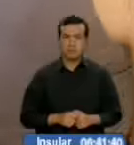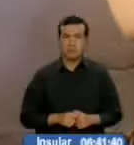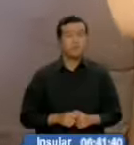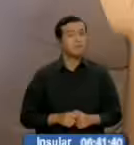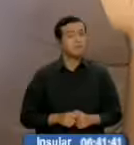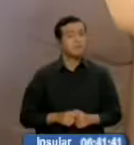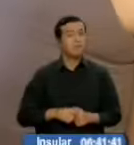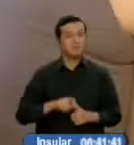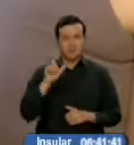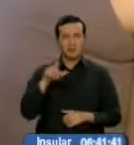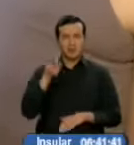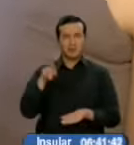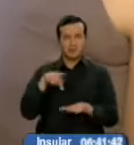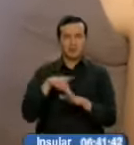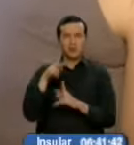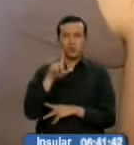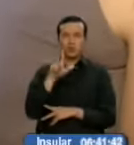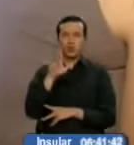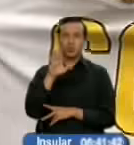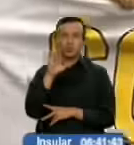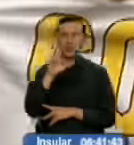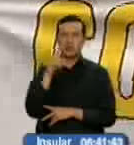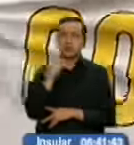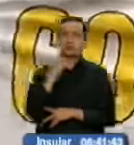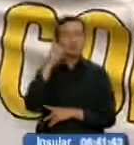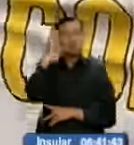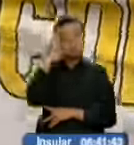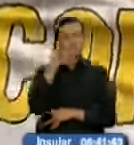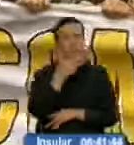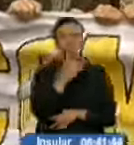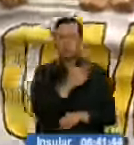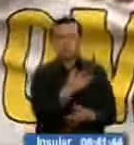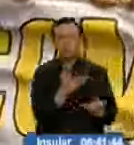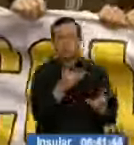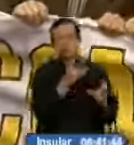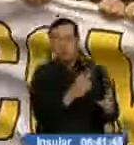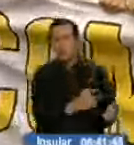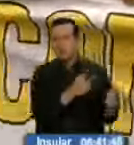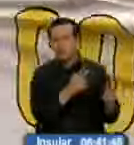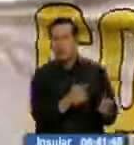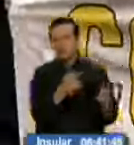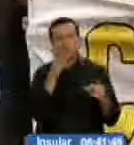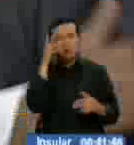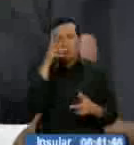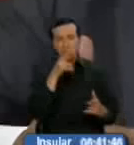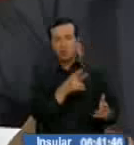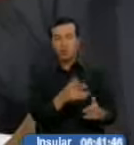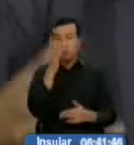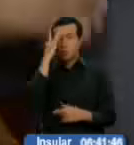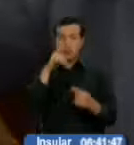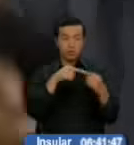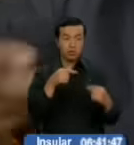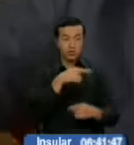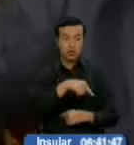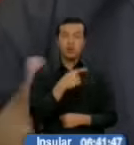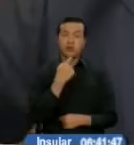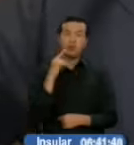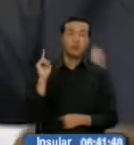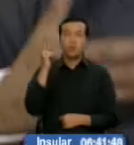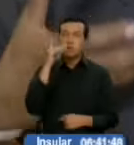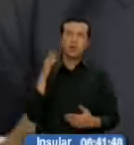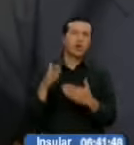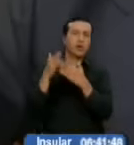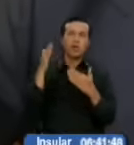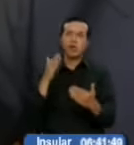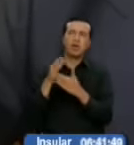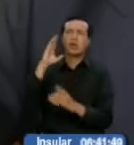Para la editorialista y politóloga Lucrecia Maldonado, discursos como estos son comunes en los últimos días, ya que la oposición tan solo se dedica a criticar